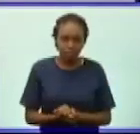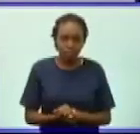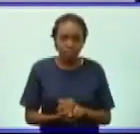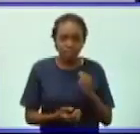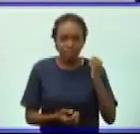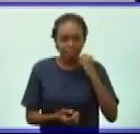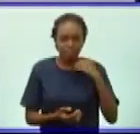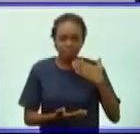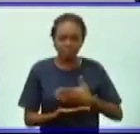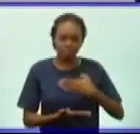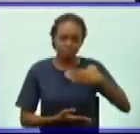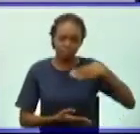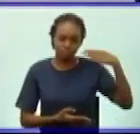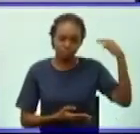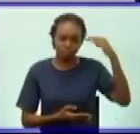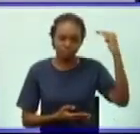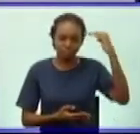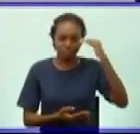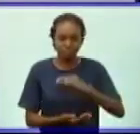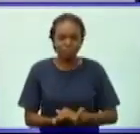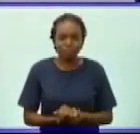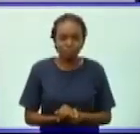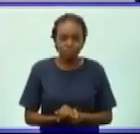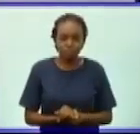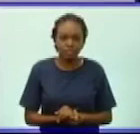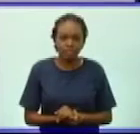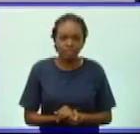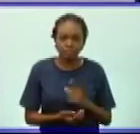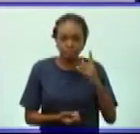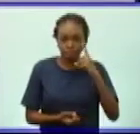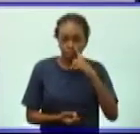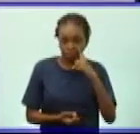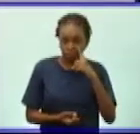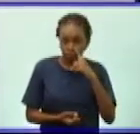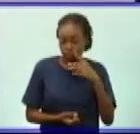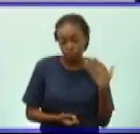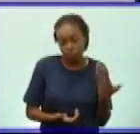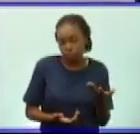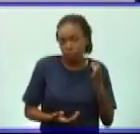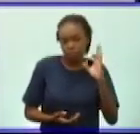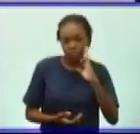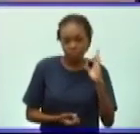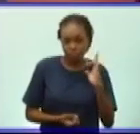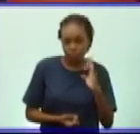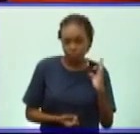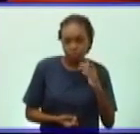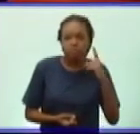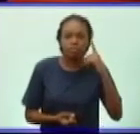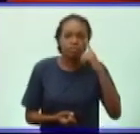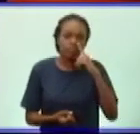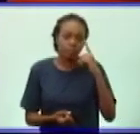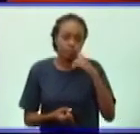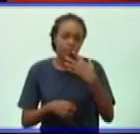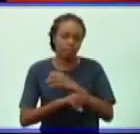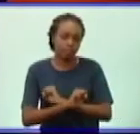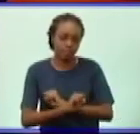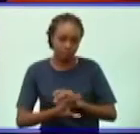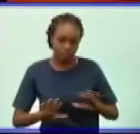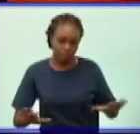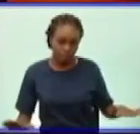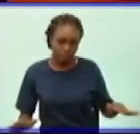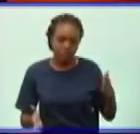evolución. Resumiendo, la ciencia, es decir, la física, es una ciencia natural